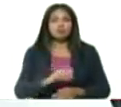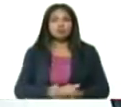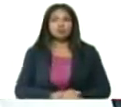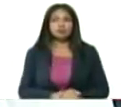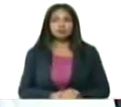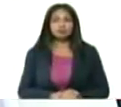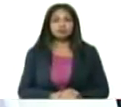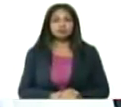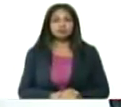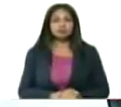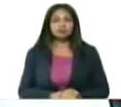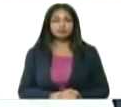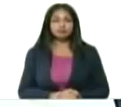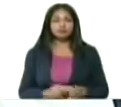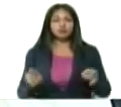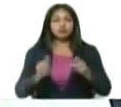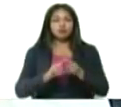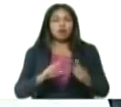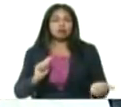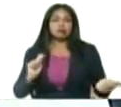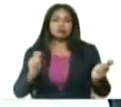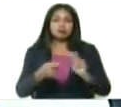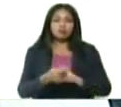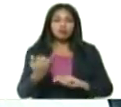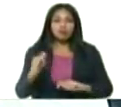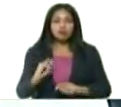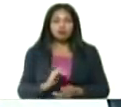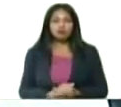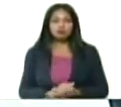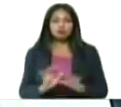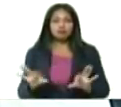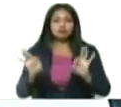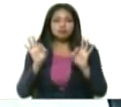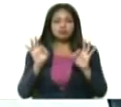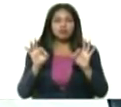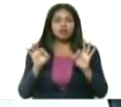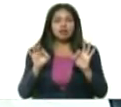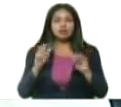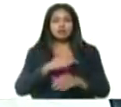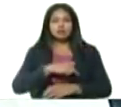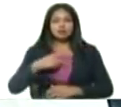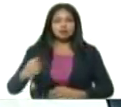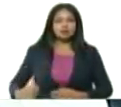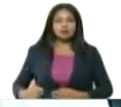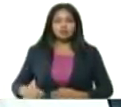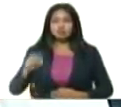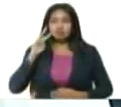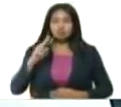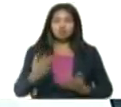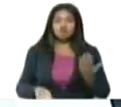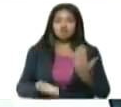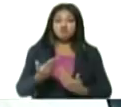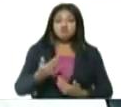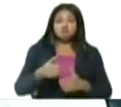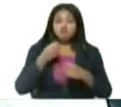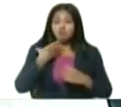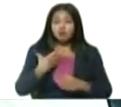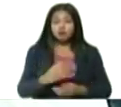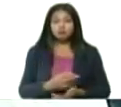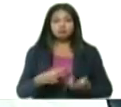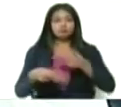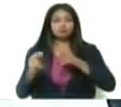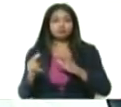Igualmente, el intercambio con los especialistas chinos que nos acompañan hoy ha sido muy importante en la construcción